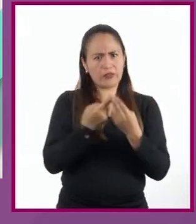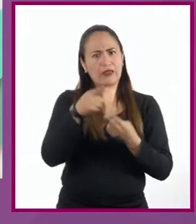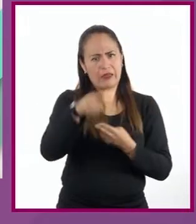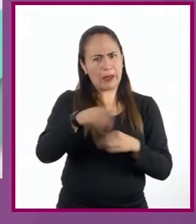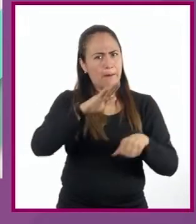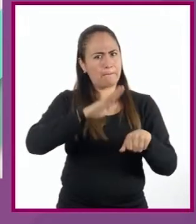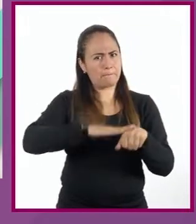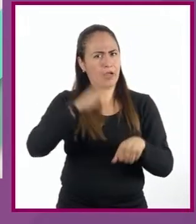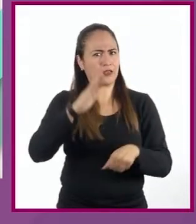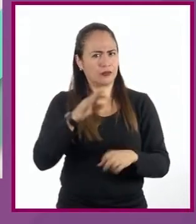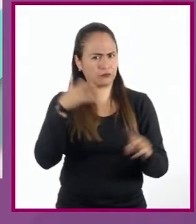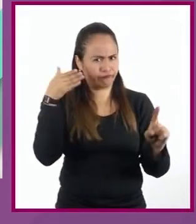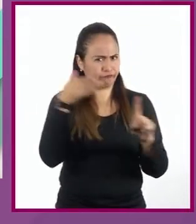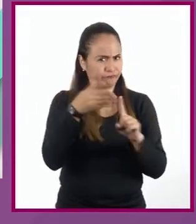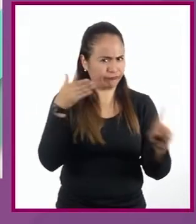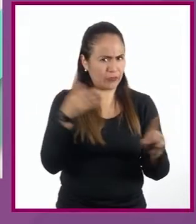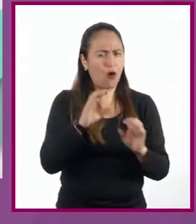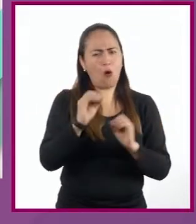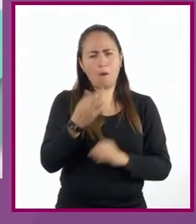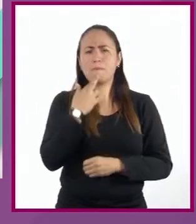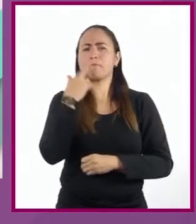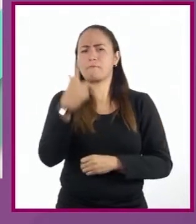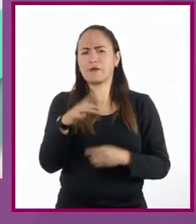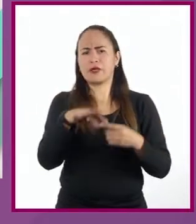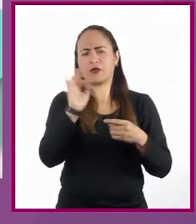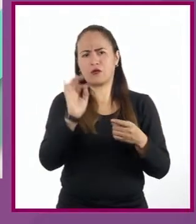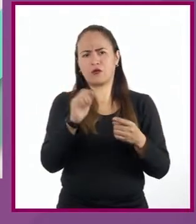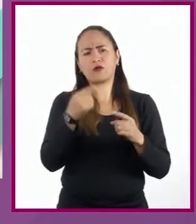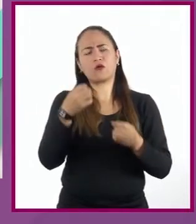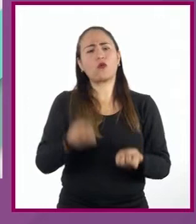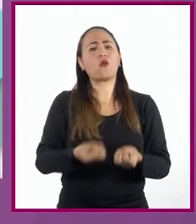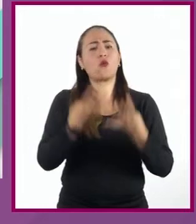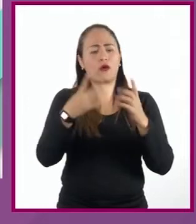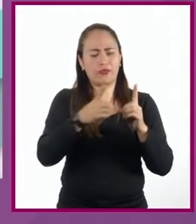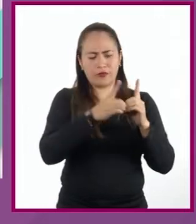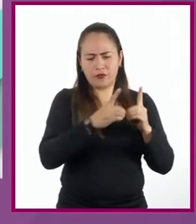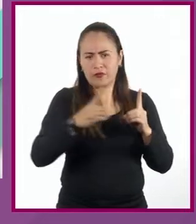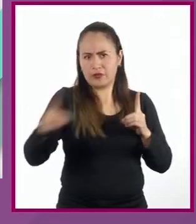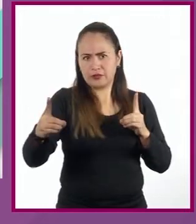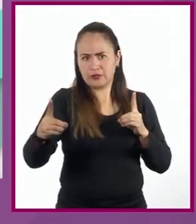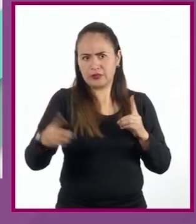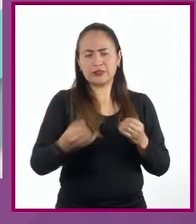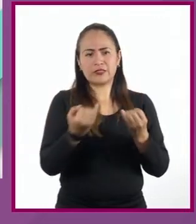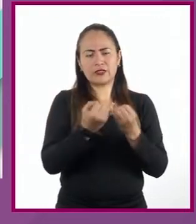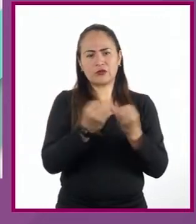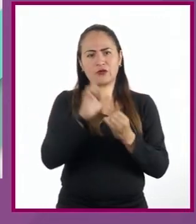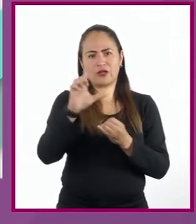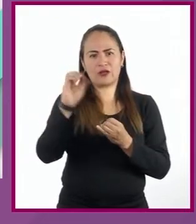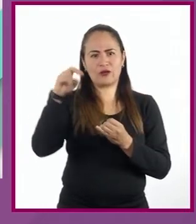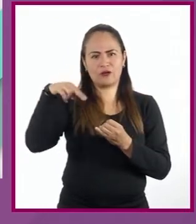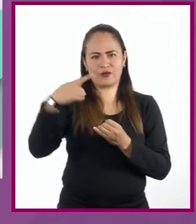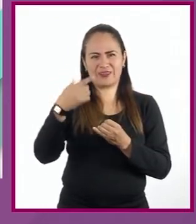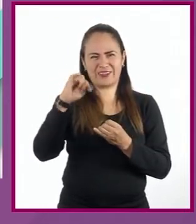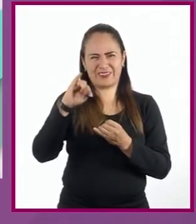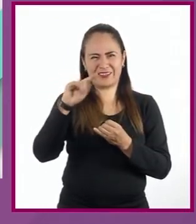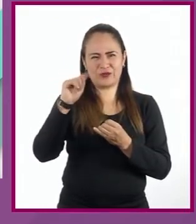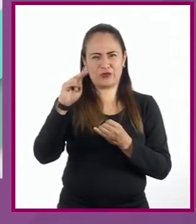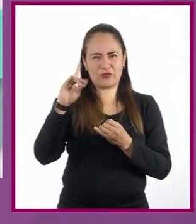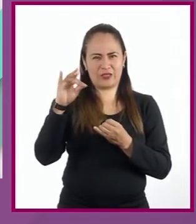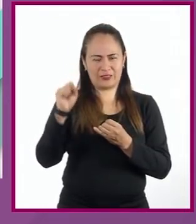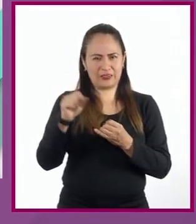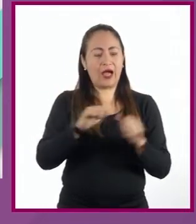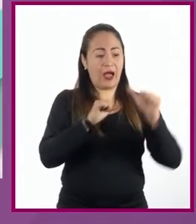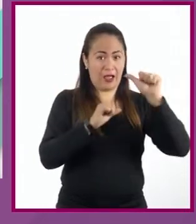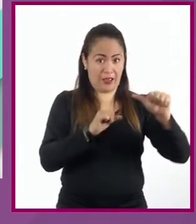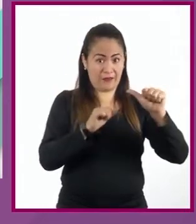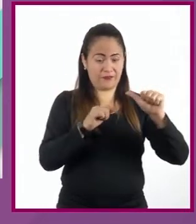más conveniente o la mejor opción para medir las siguientes distancias y longitudes. Inciso A. Para medir